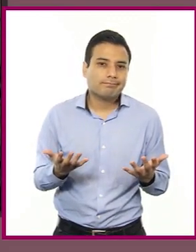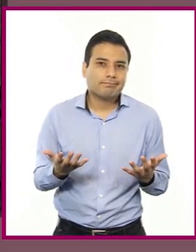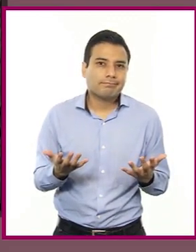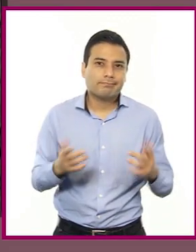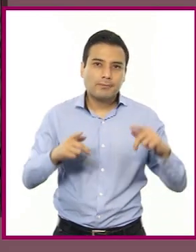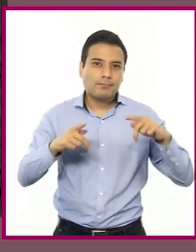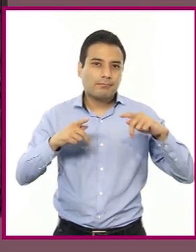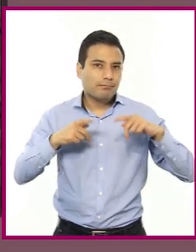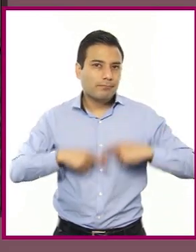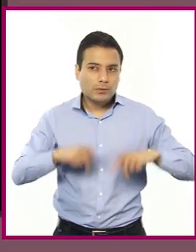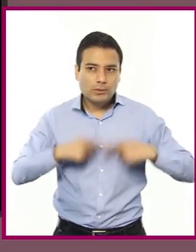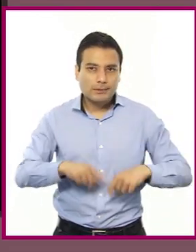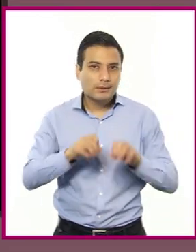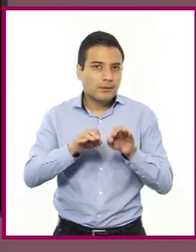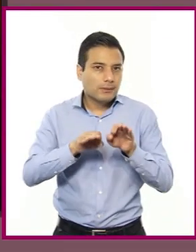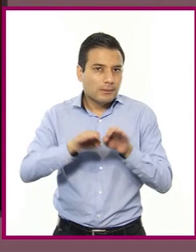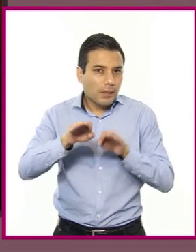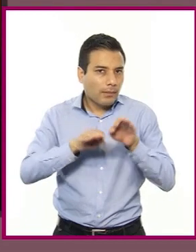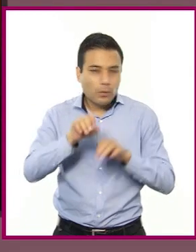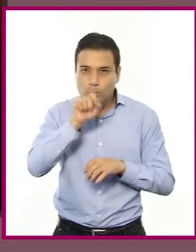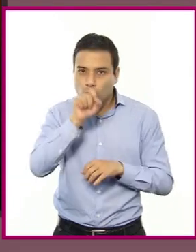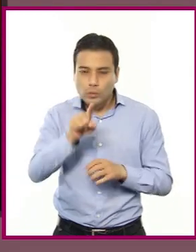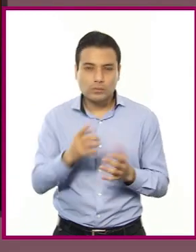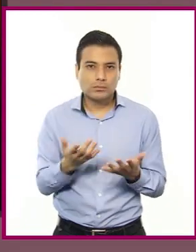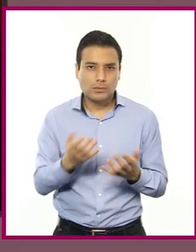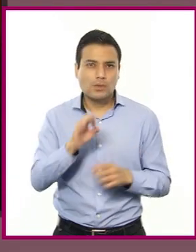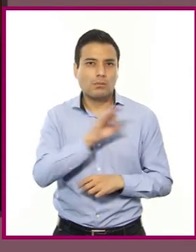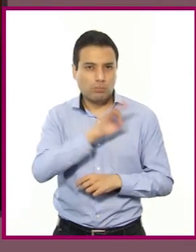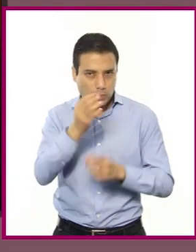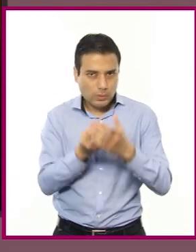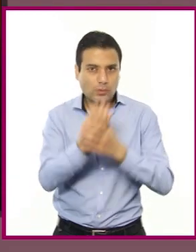los productores que son capaces de incorporar